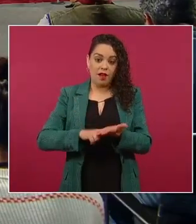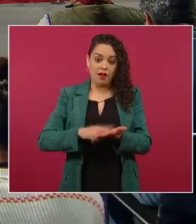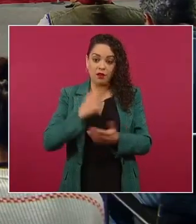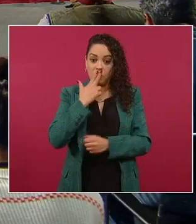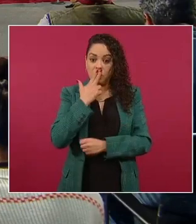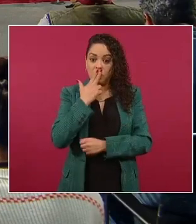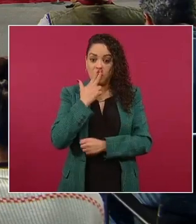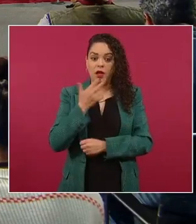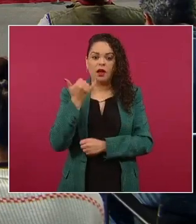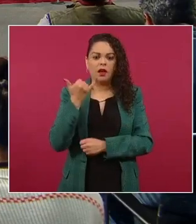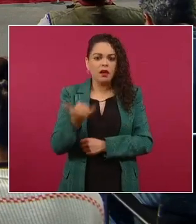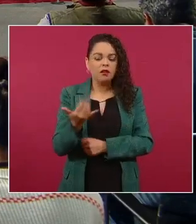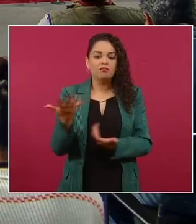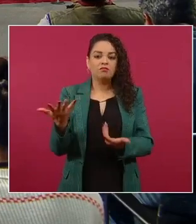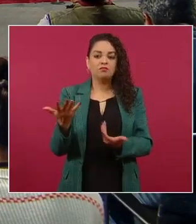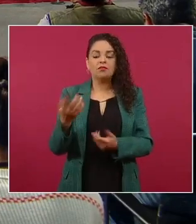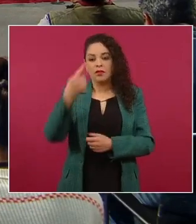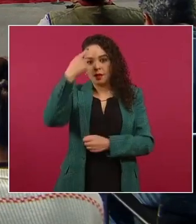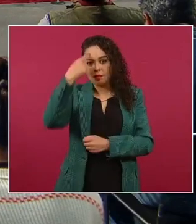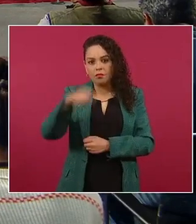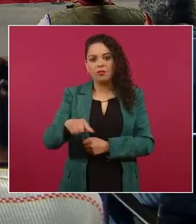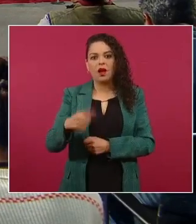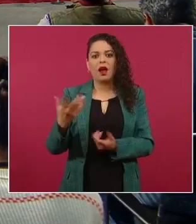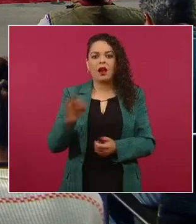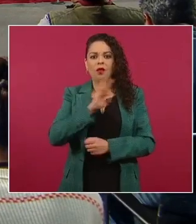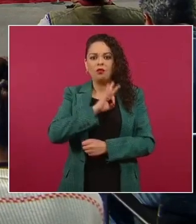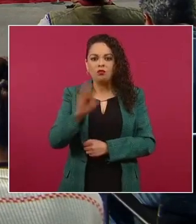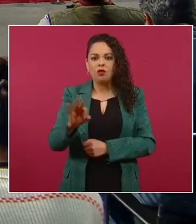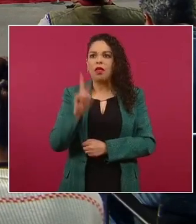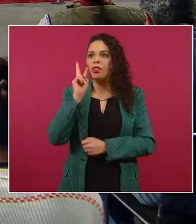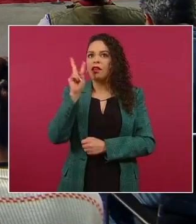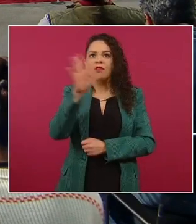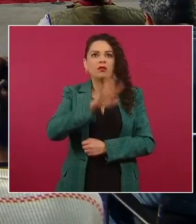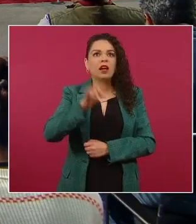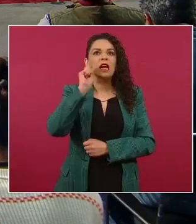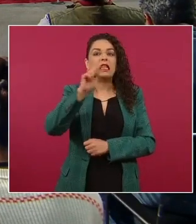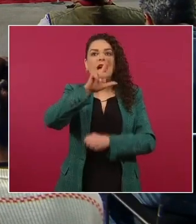para la convivencia con la naturaleza. Todo eso va a ser el sureste